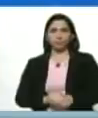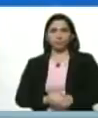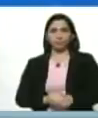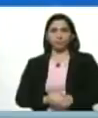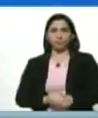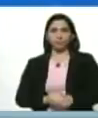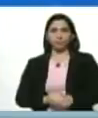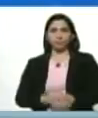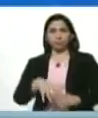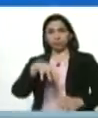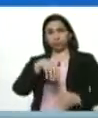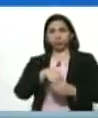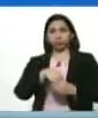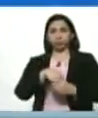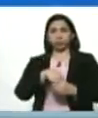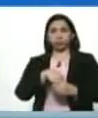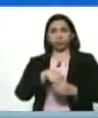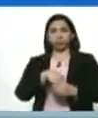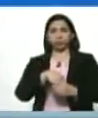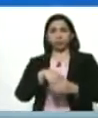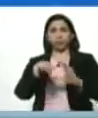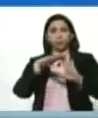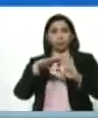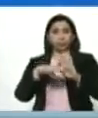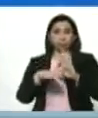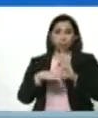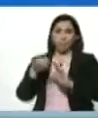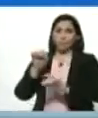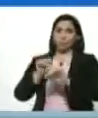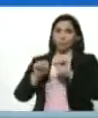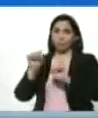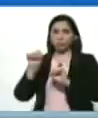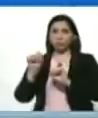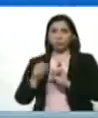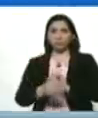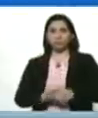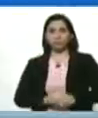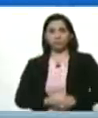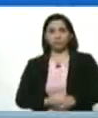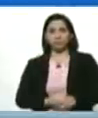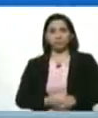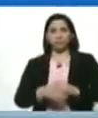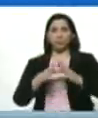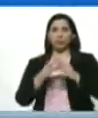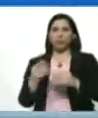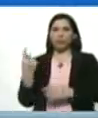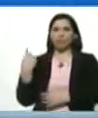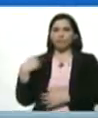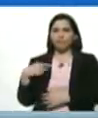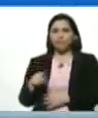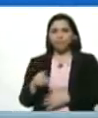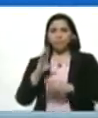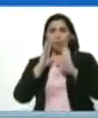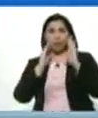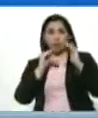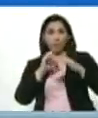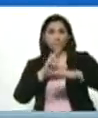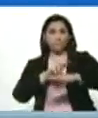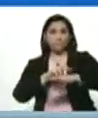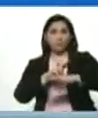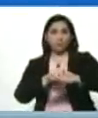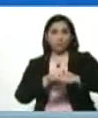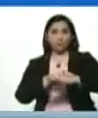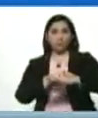la cuarentena las medidas de protección todo lo que tiene que ver con la atención médica